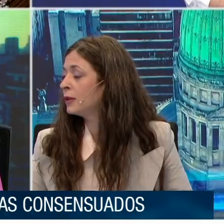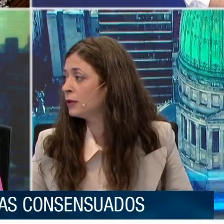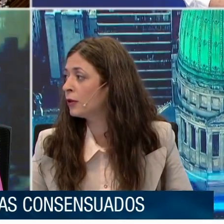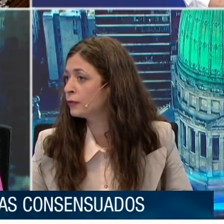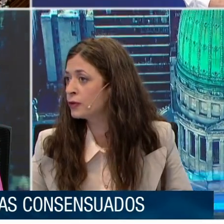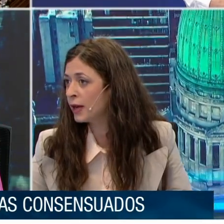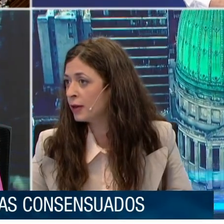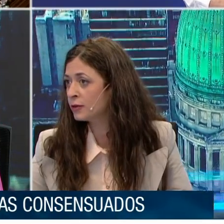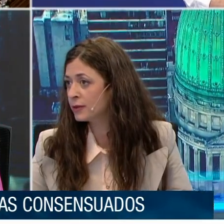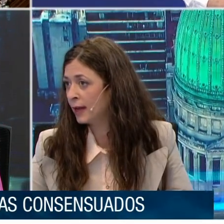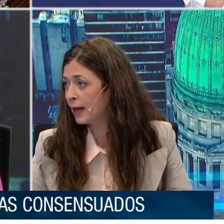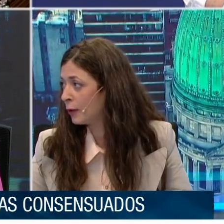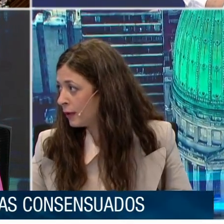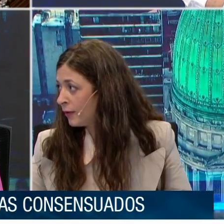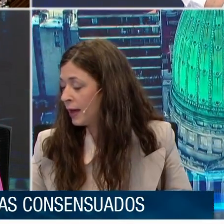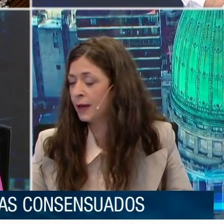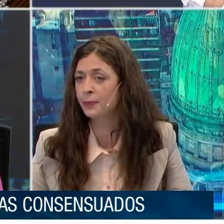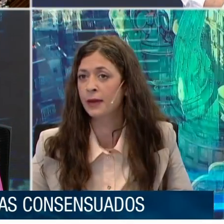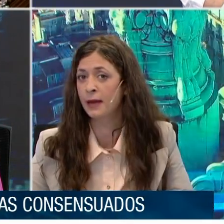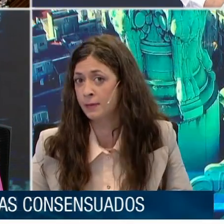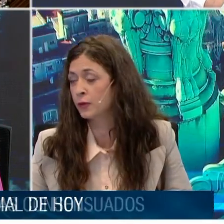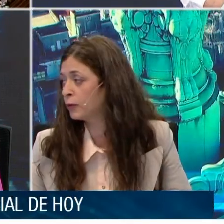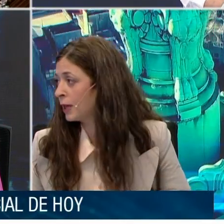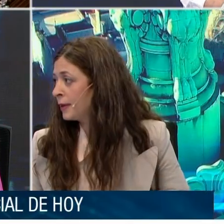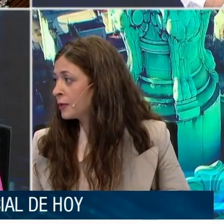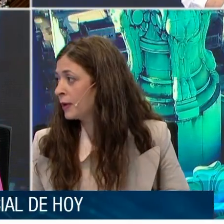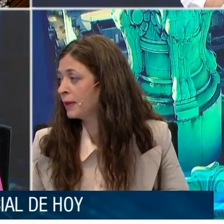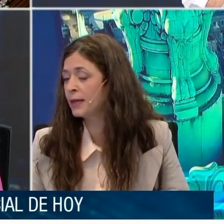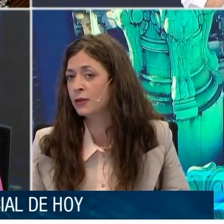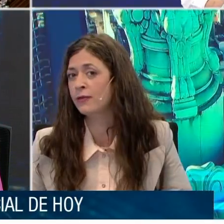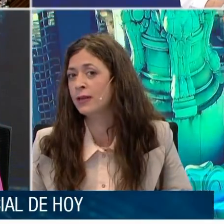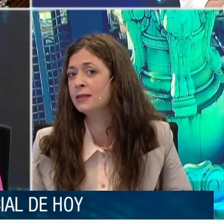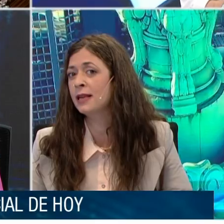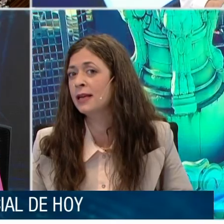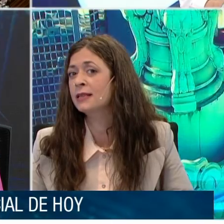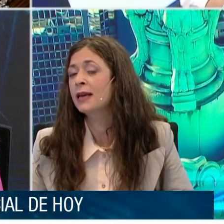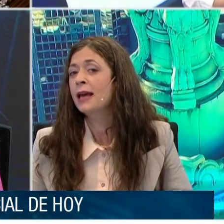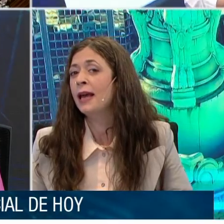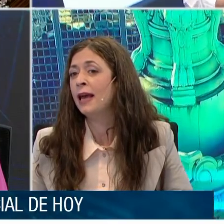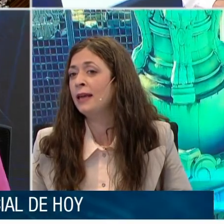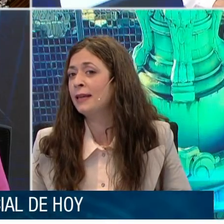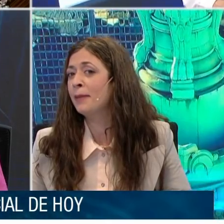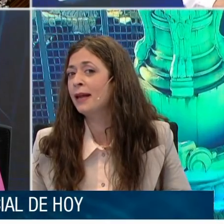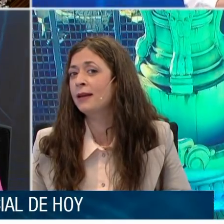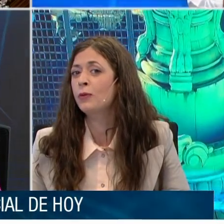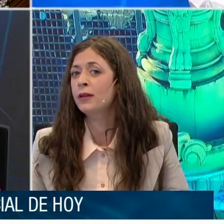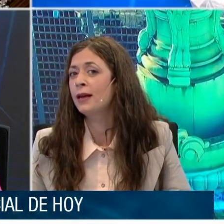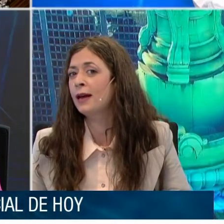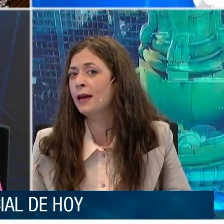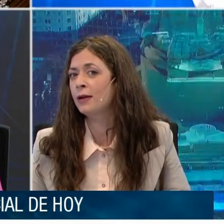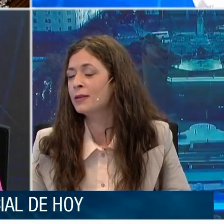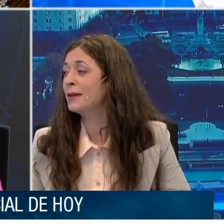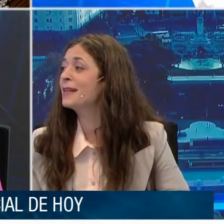participaron distintos funcionarios de la UIF, justamente sobre investigaciones financieras. Y también hay que tener en